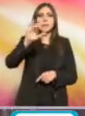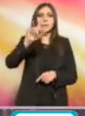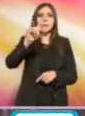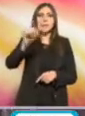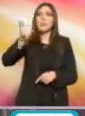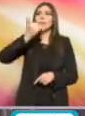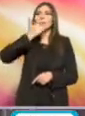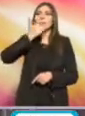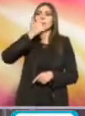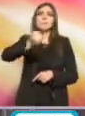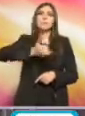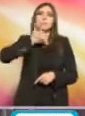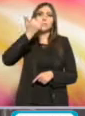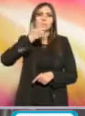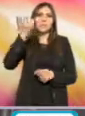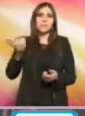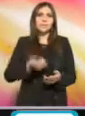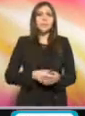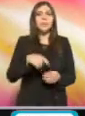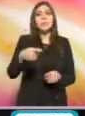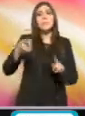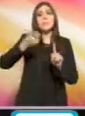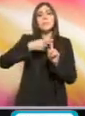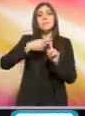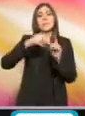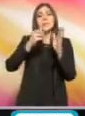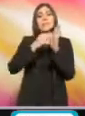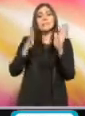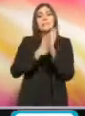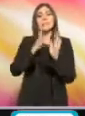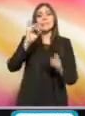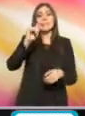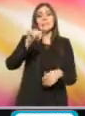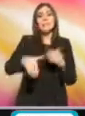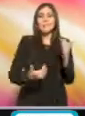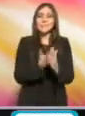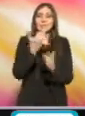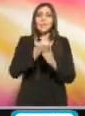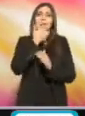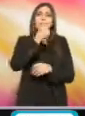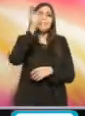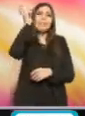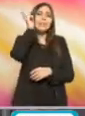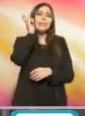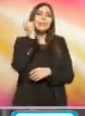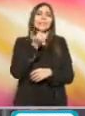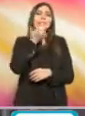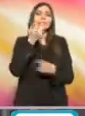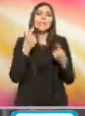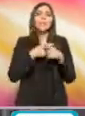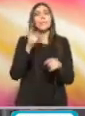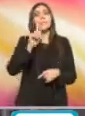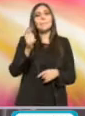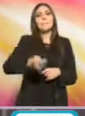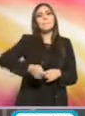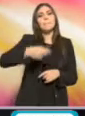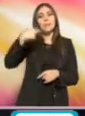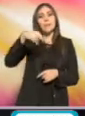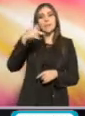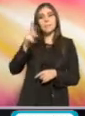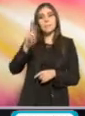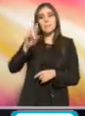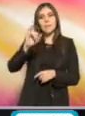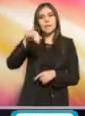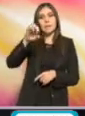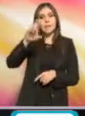cita. De la mañana también vengo dormido. Mil disculpas, mi primera cita que está en el Teatro NH está